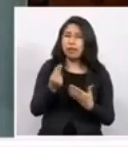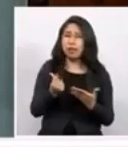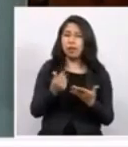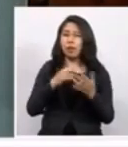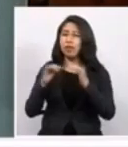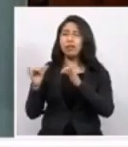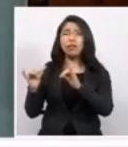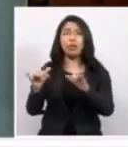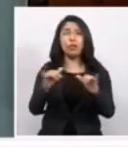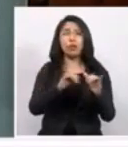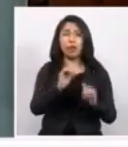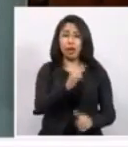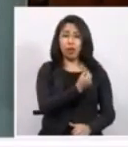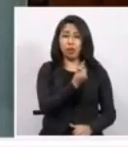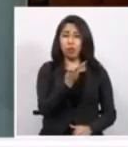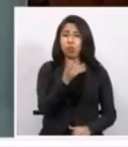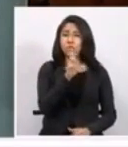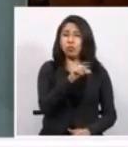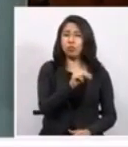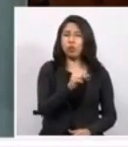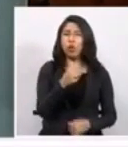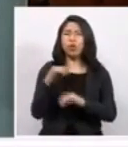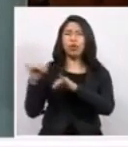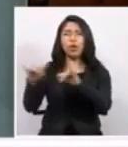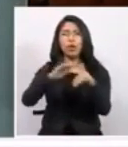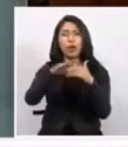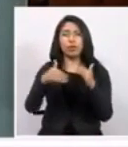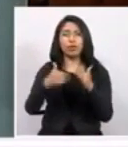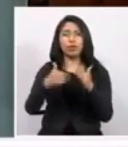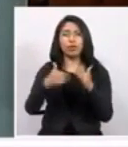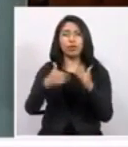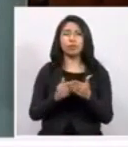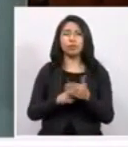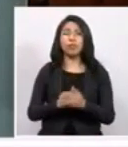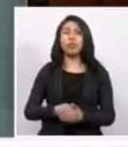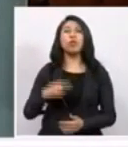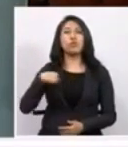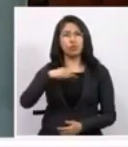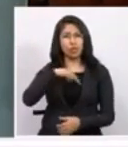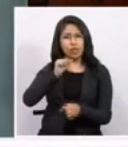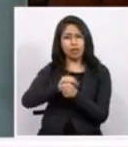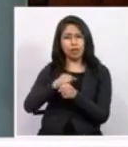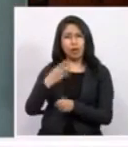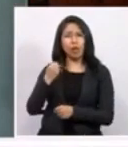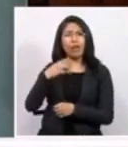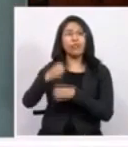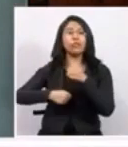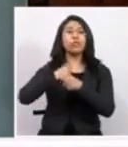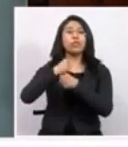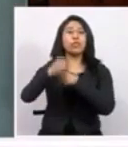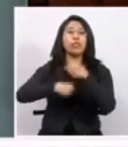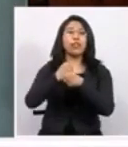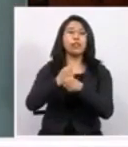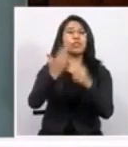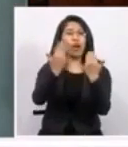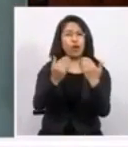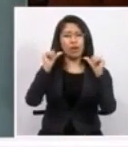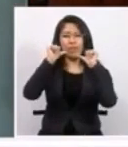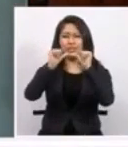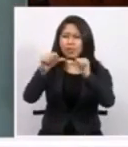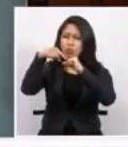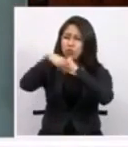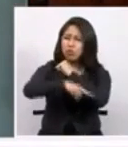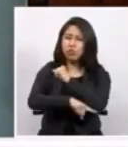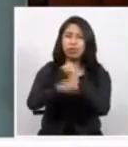todos y no para unos cuantos. Y eso lo hicimos en 14 años, y eso vamos a profundizar en nuestro